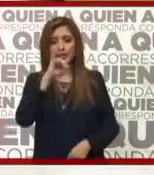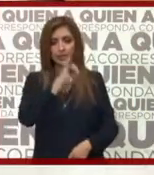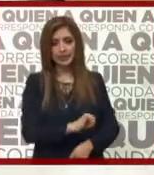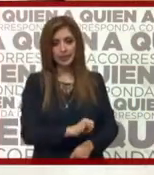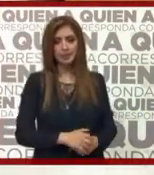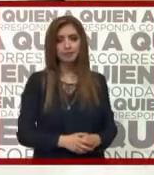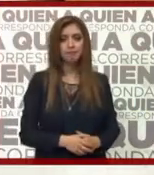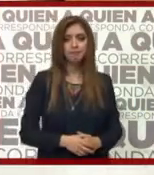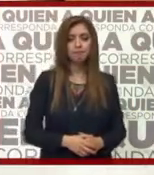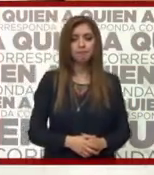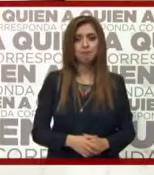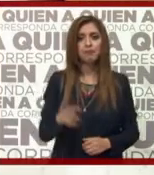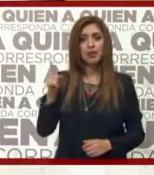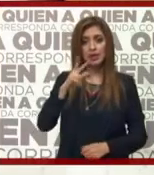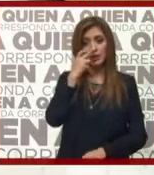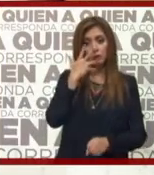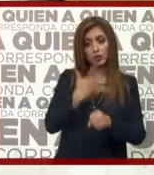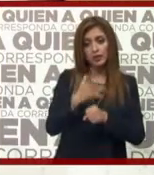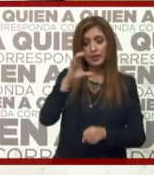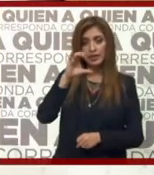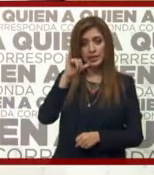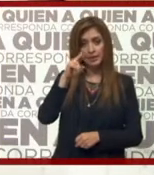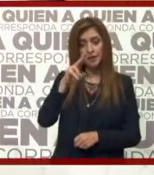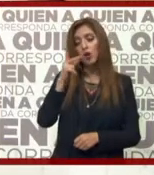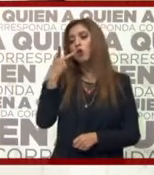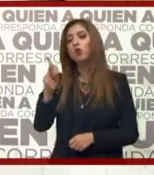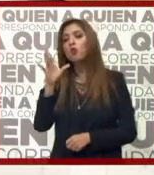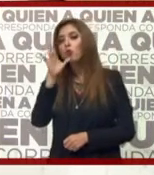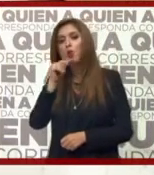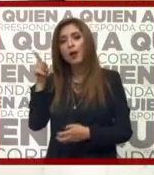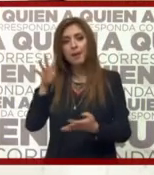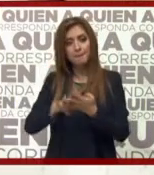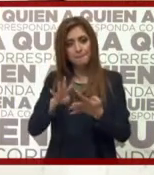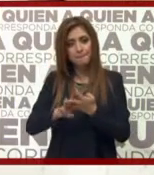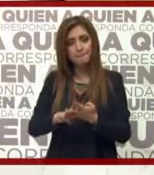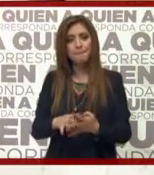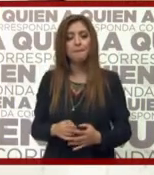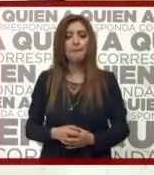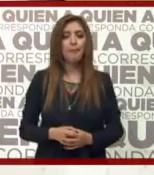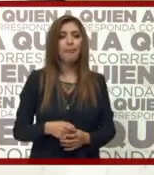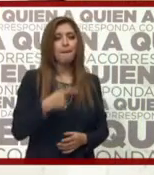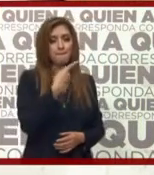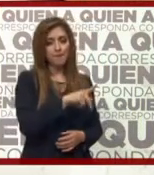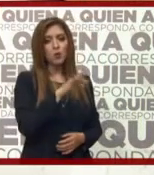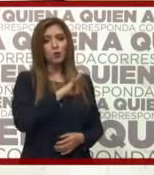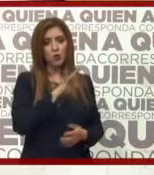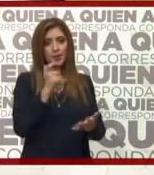responsabilidad civil más no penal no pueden ir a la cárcel nos decía pero después